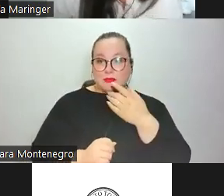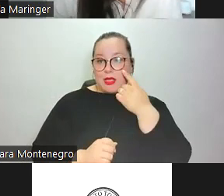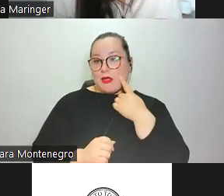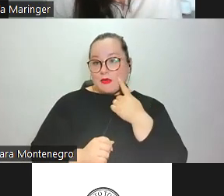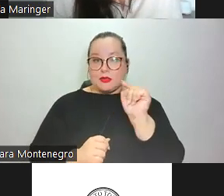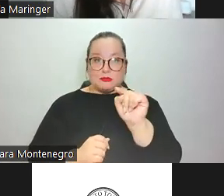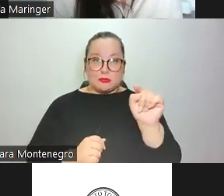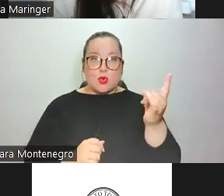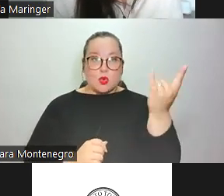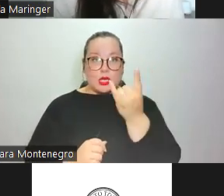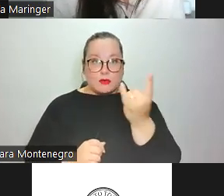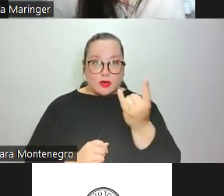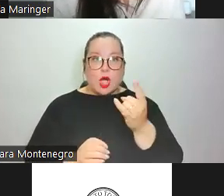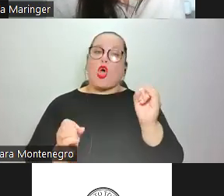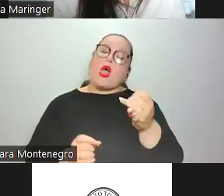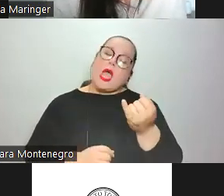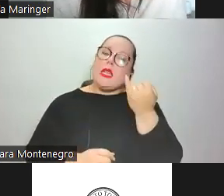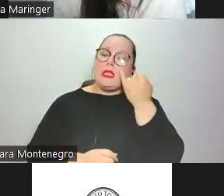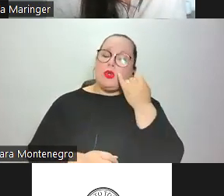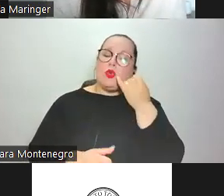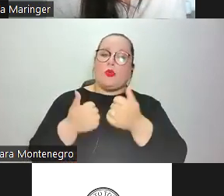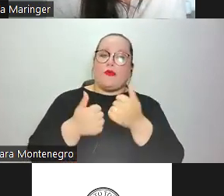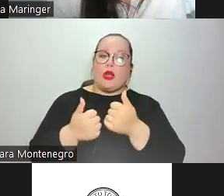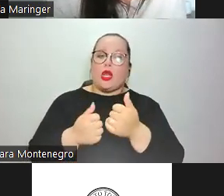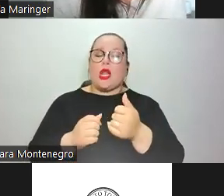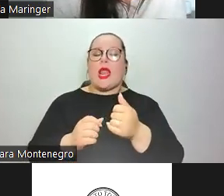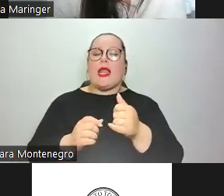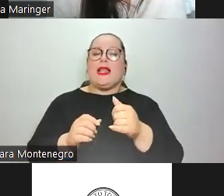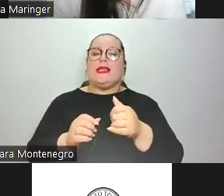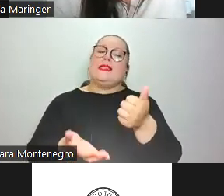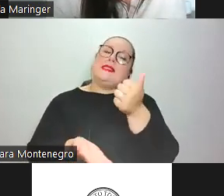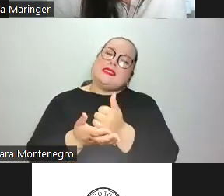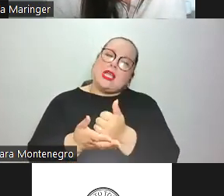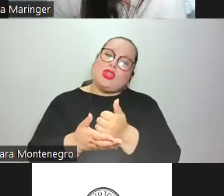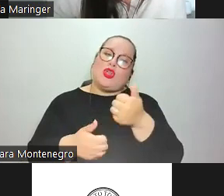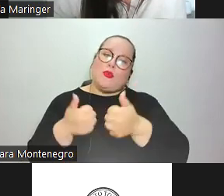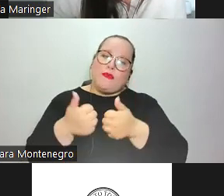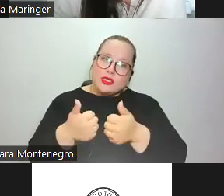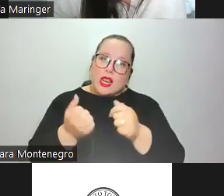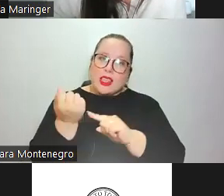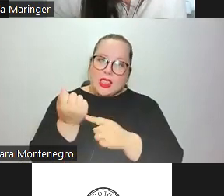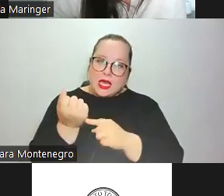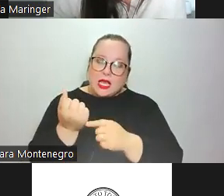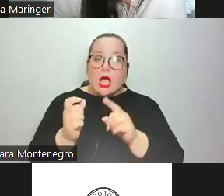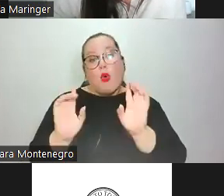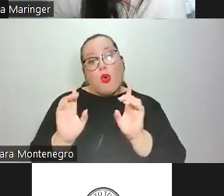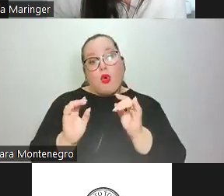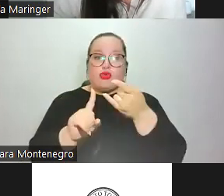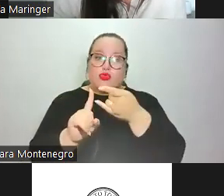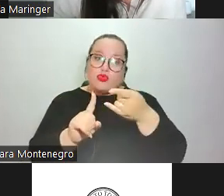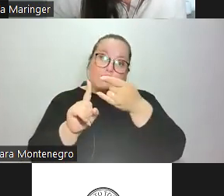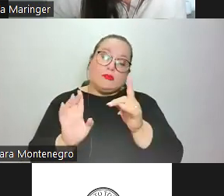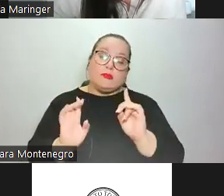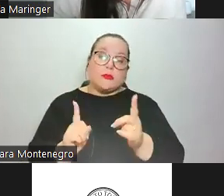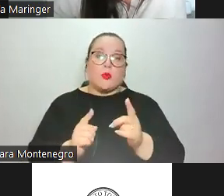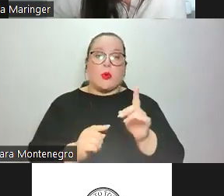universidad, del instituto profesional, del centro de formación técnica o de la sede online. Y ya estamos viendo algunas tendencias aquí. Ha